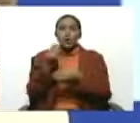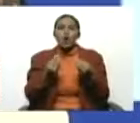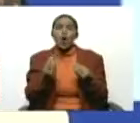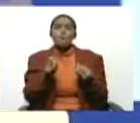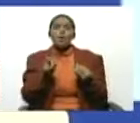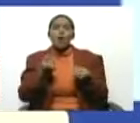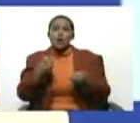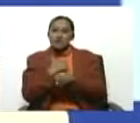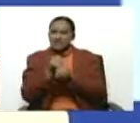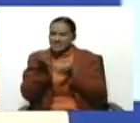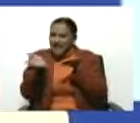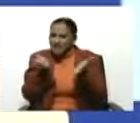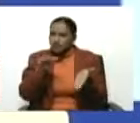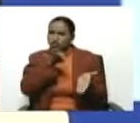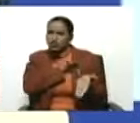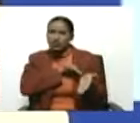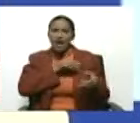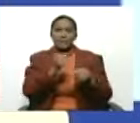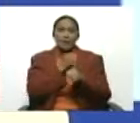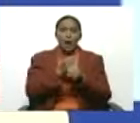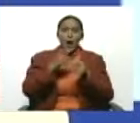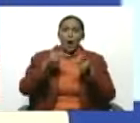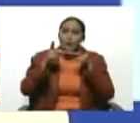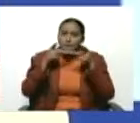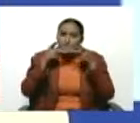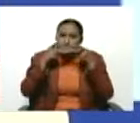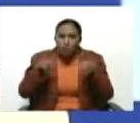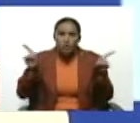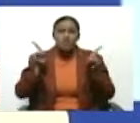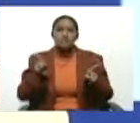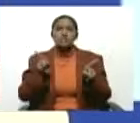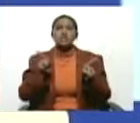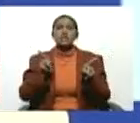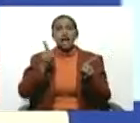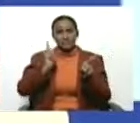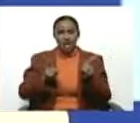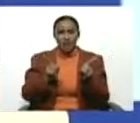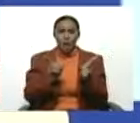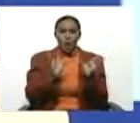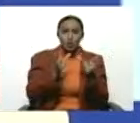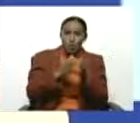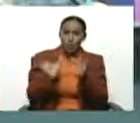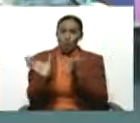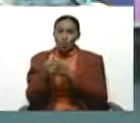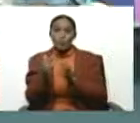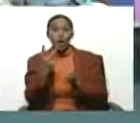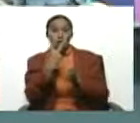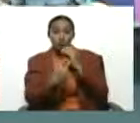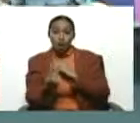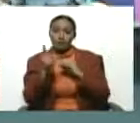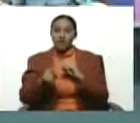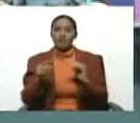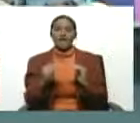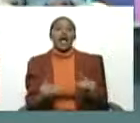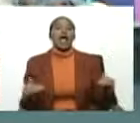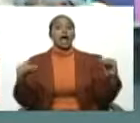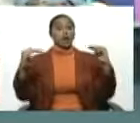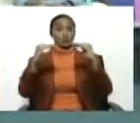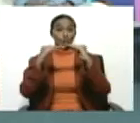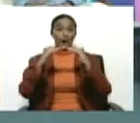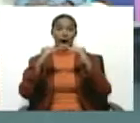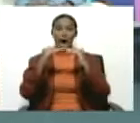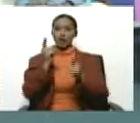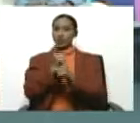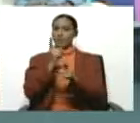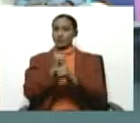para tratar de que ambos sectores fuesen estuviesen en condiciones iguales de competencia